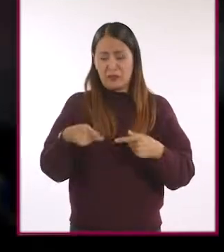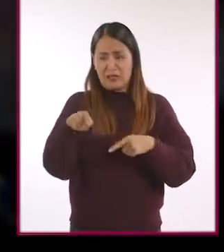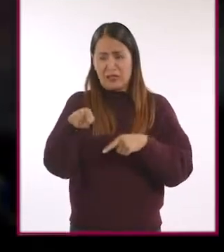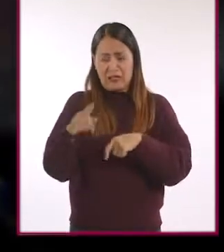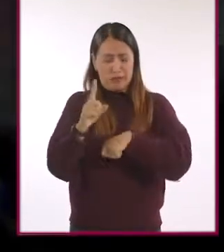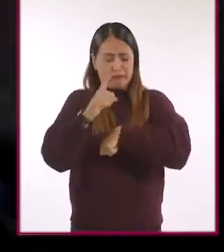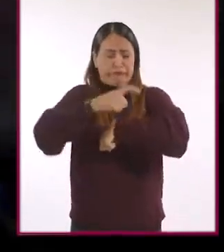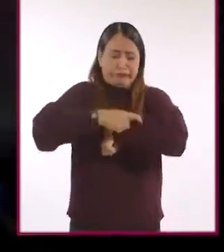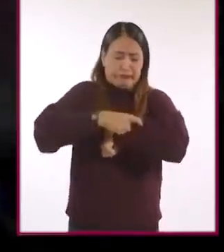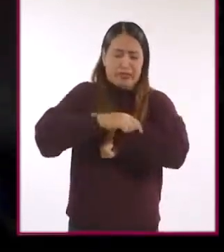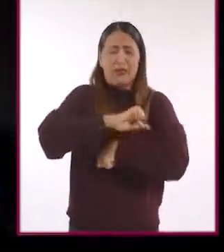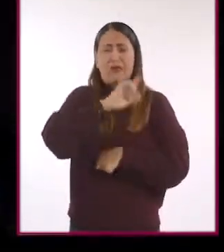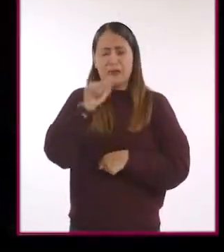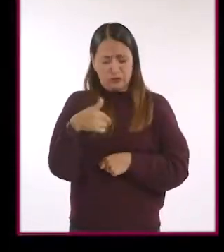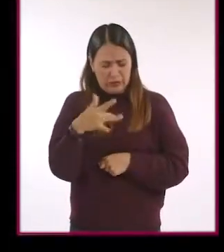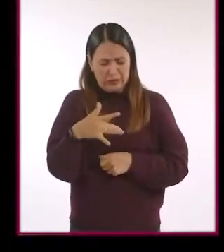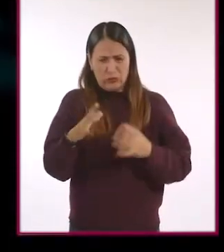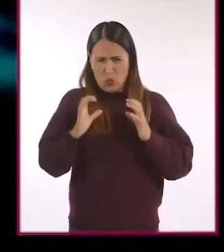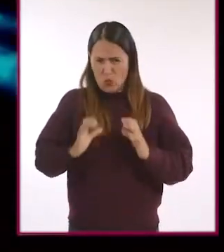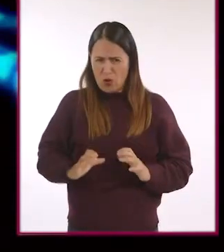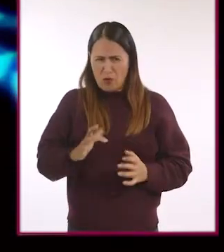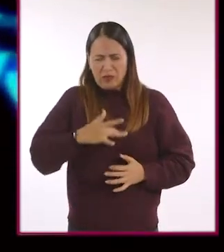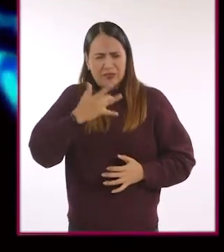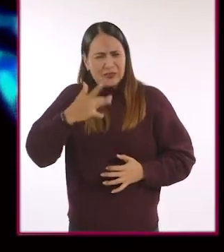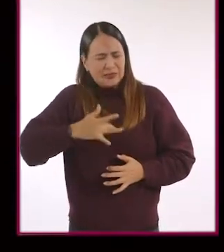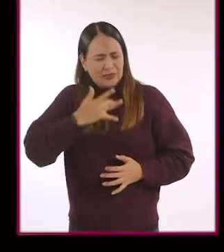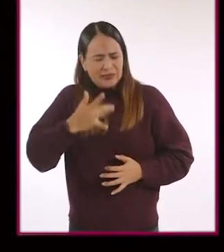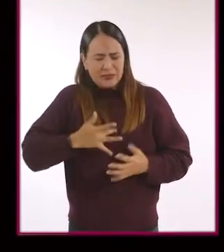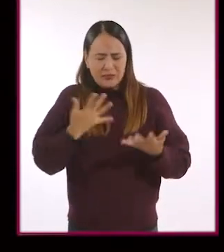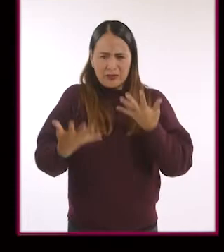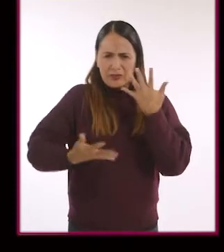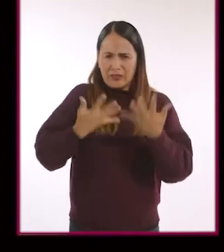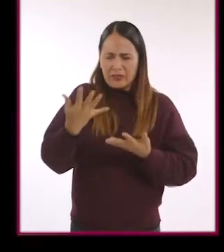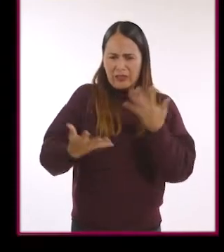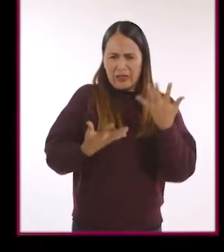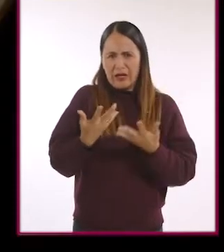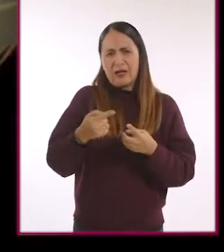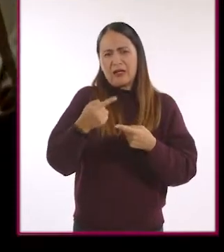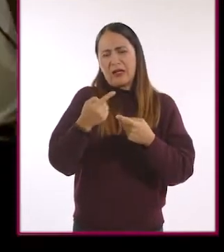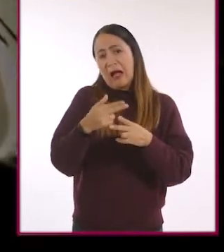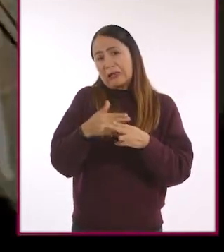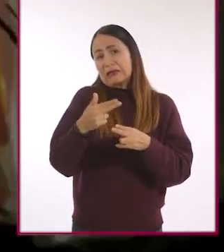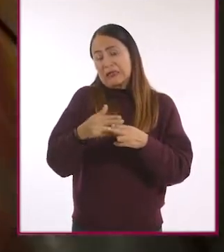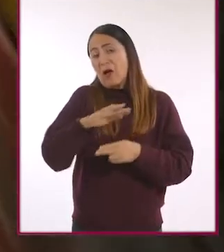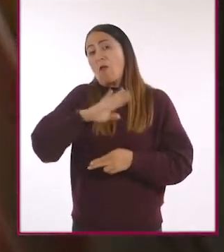desarrolla una sintomatología que eventualmente puede llevarlos hasta la muerte.